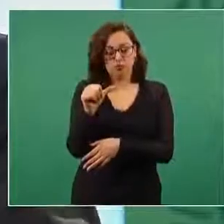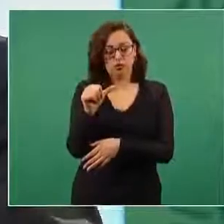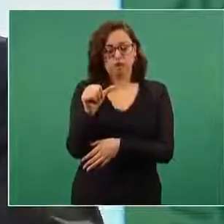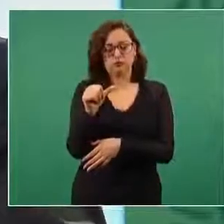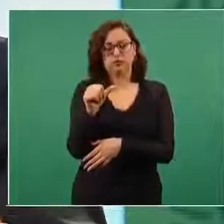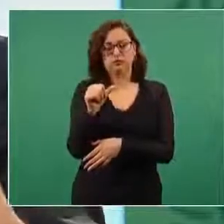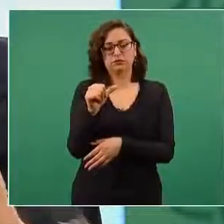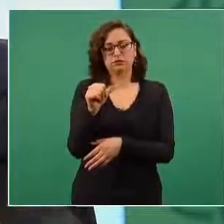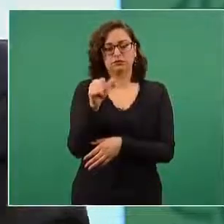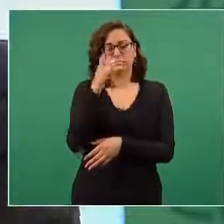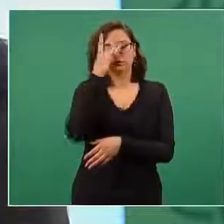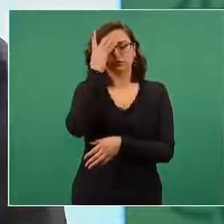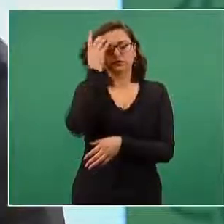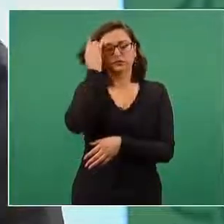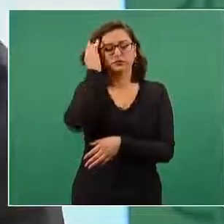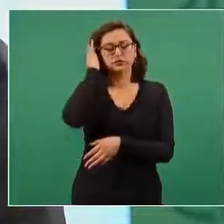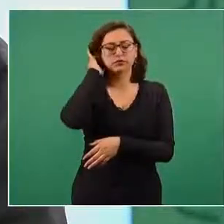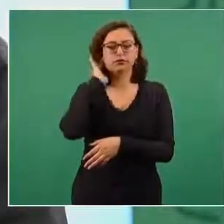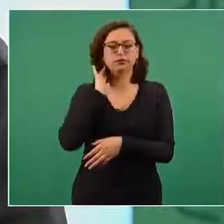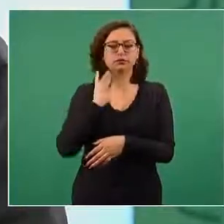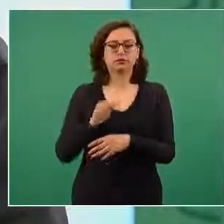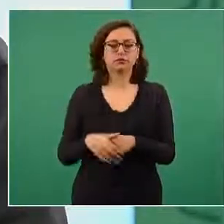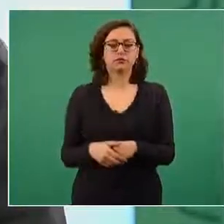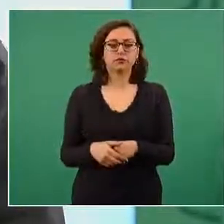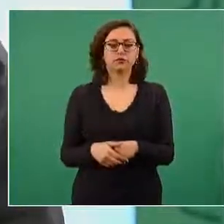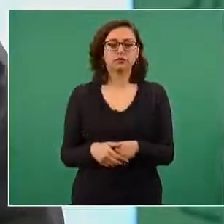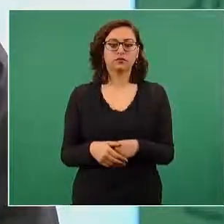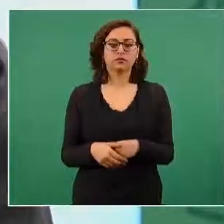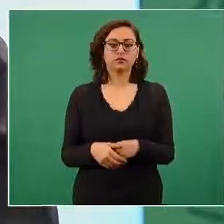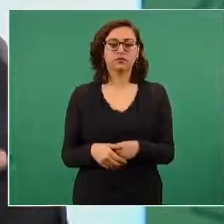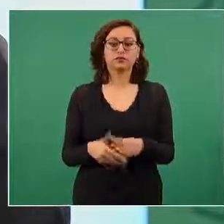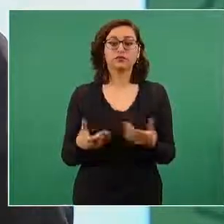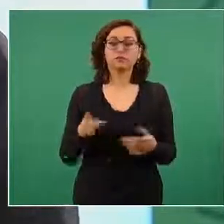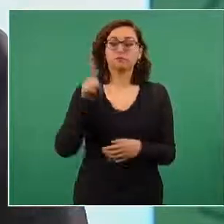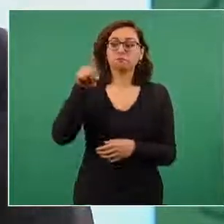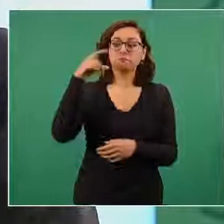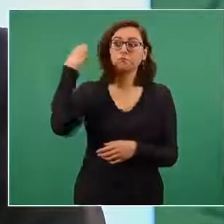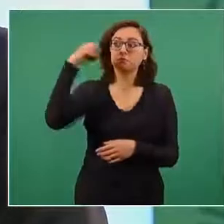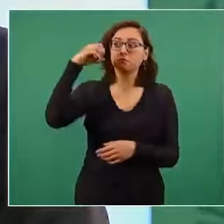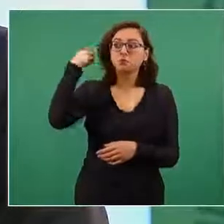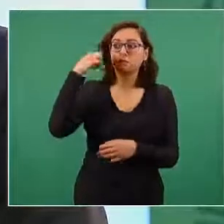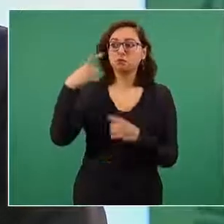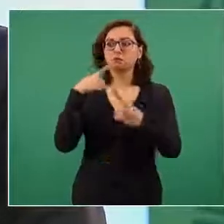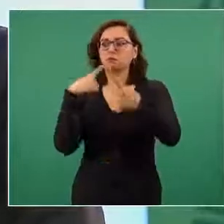el trabajo y el diálogo que se estableció en Oaxaca, por ejemplo,